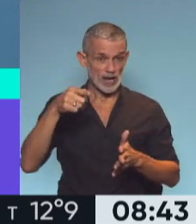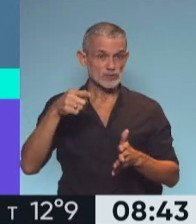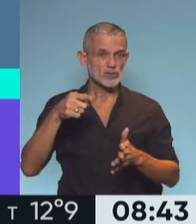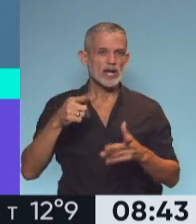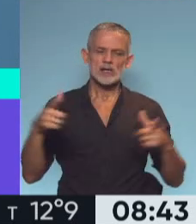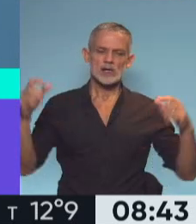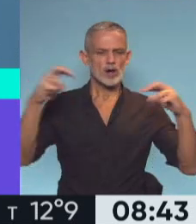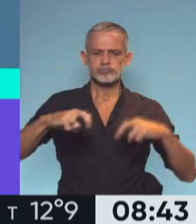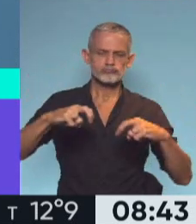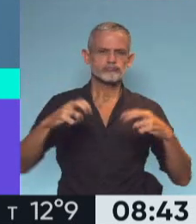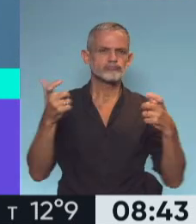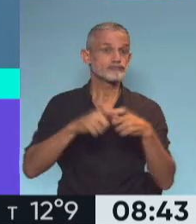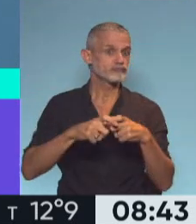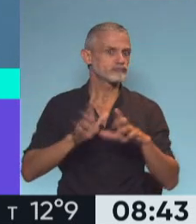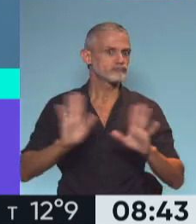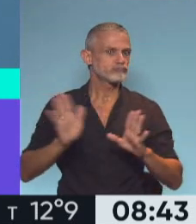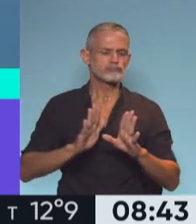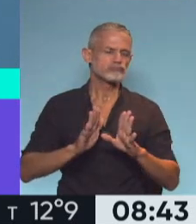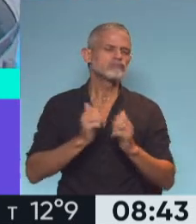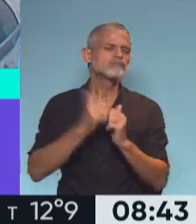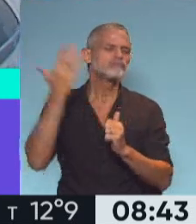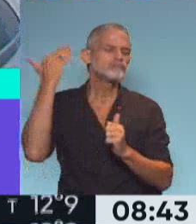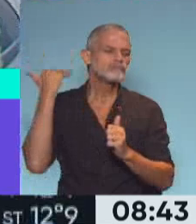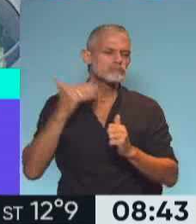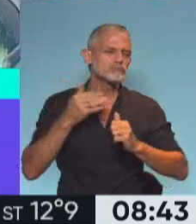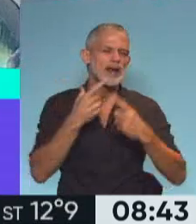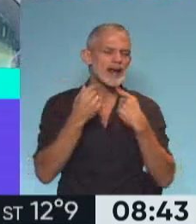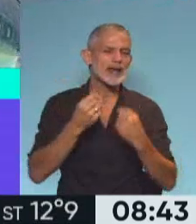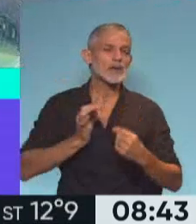acercar posiciones por este reclamo que tiene historia. Tiene historia desde